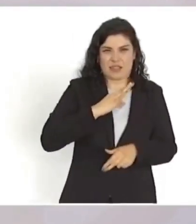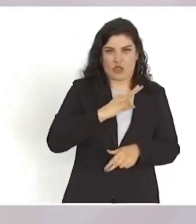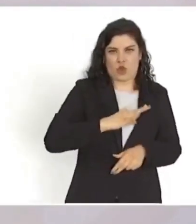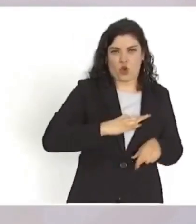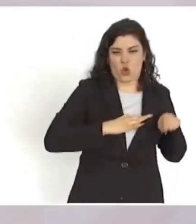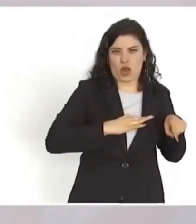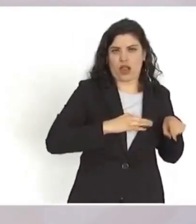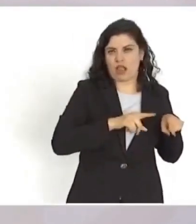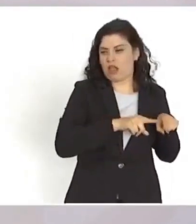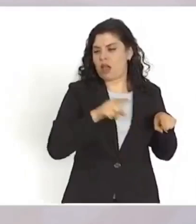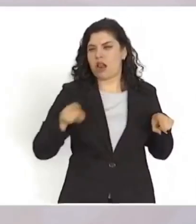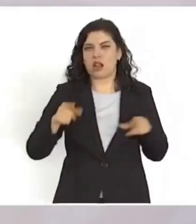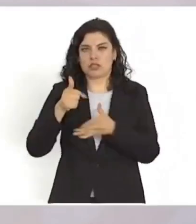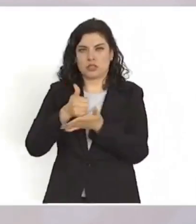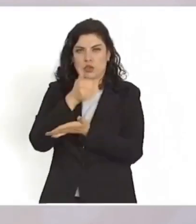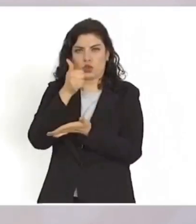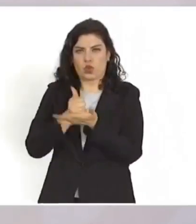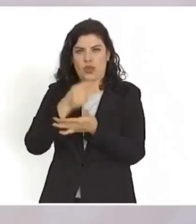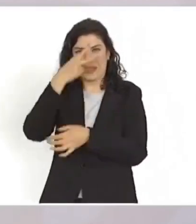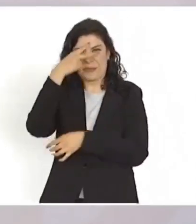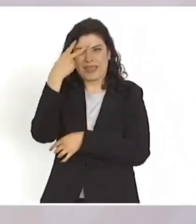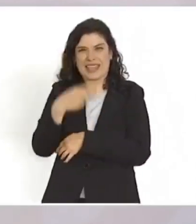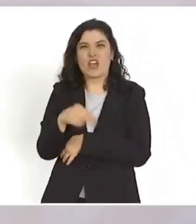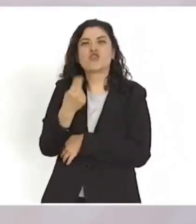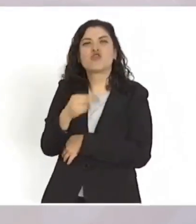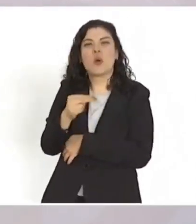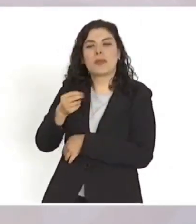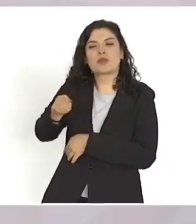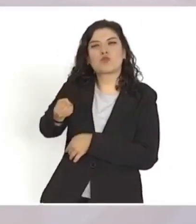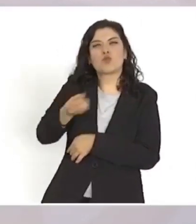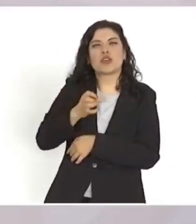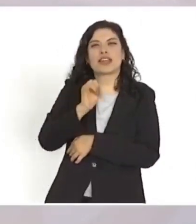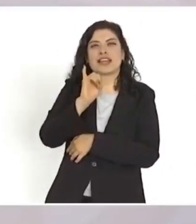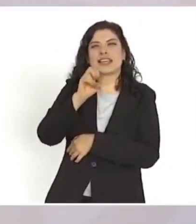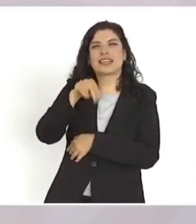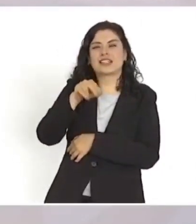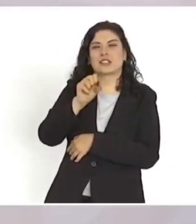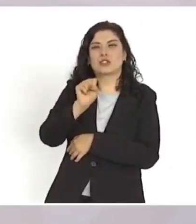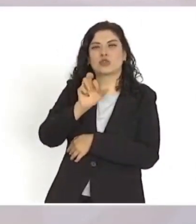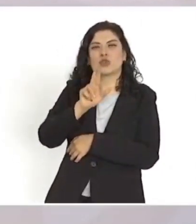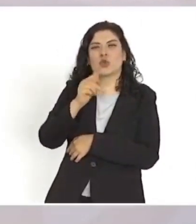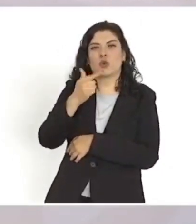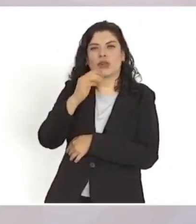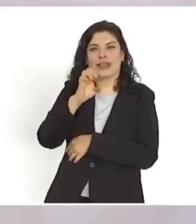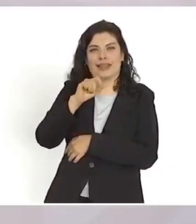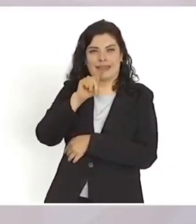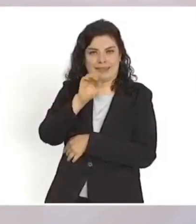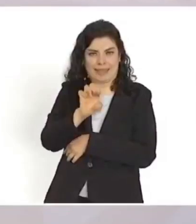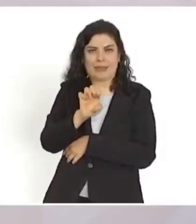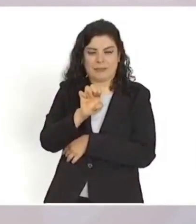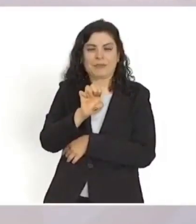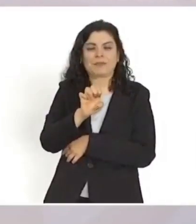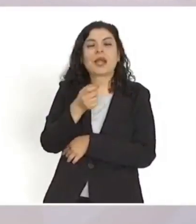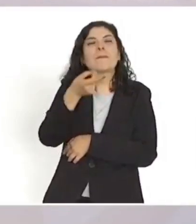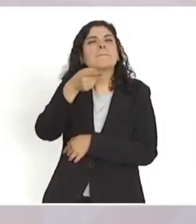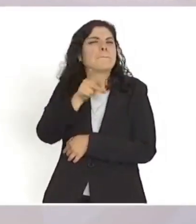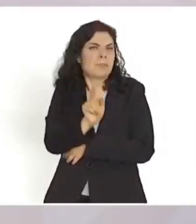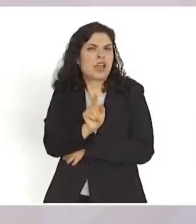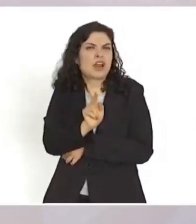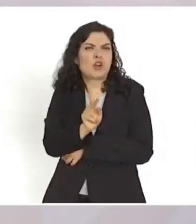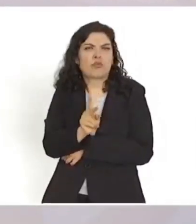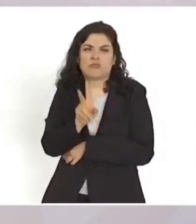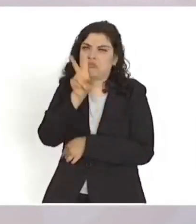le llamamos el Insurgente, pero este va a ser un buen sistema de transporte y les